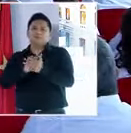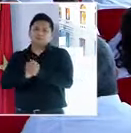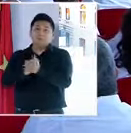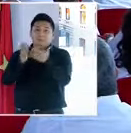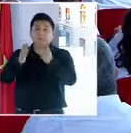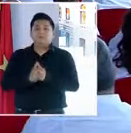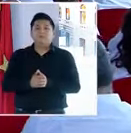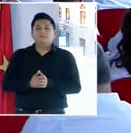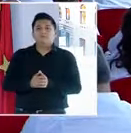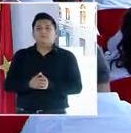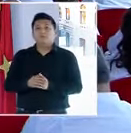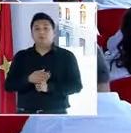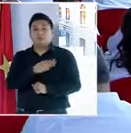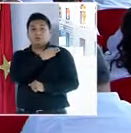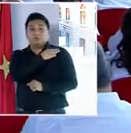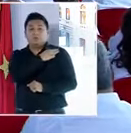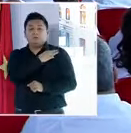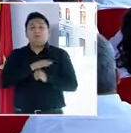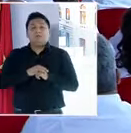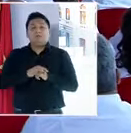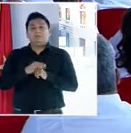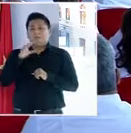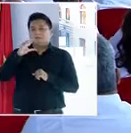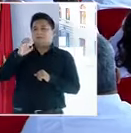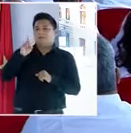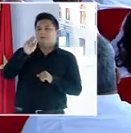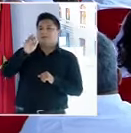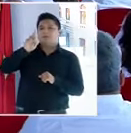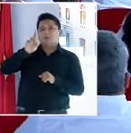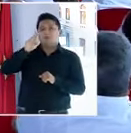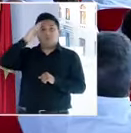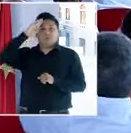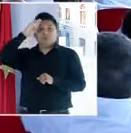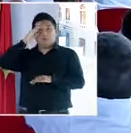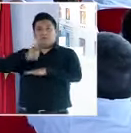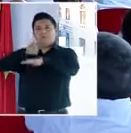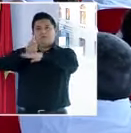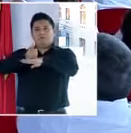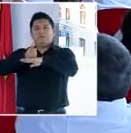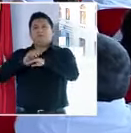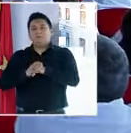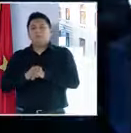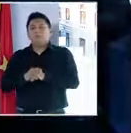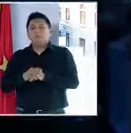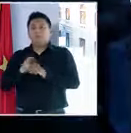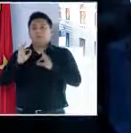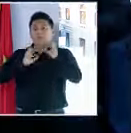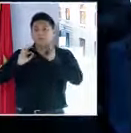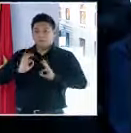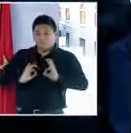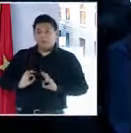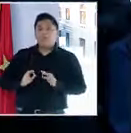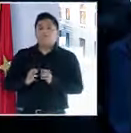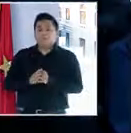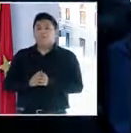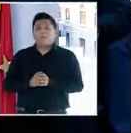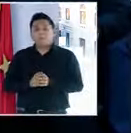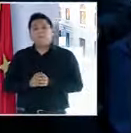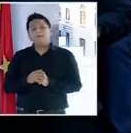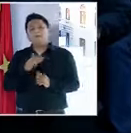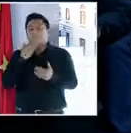coronel César Alberto Carán Benítez, comandante de la 30ª Brigada del Ejército. Un saludo muy especial y